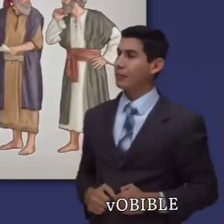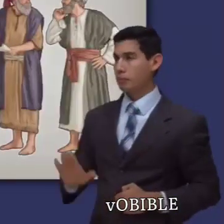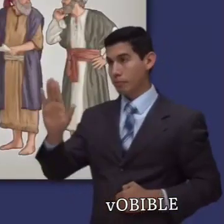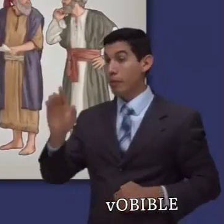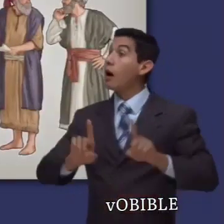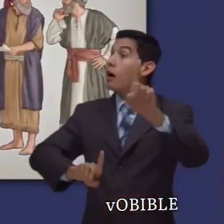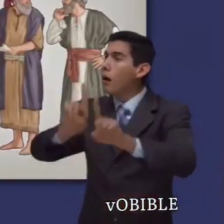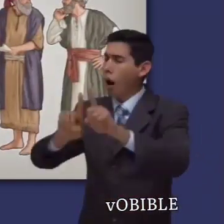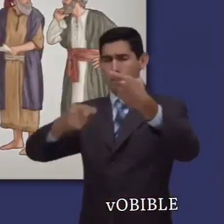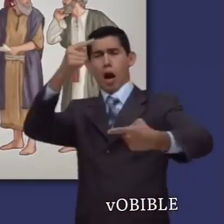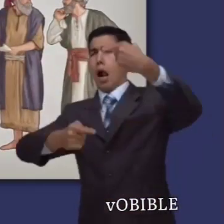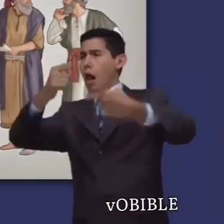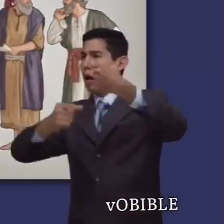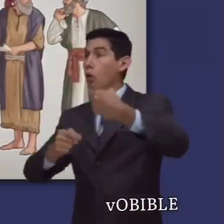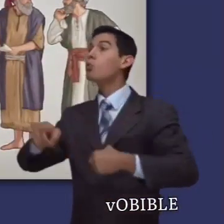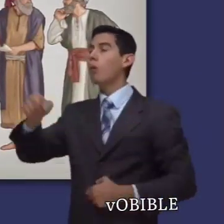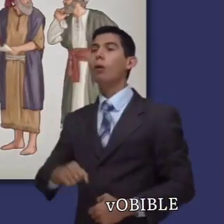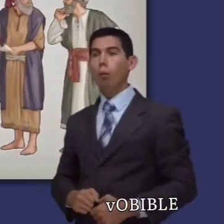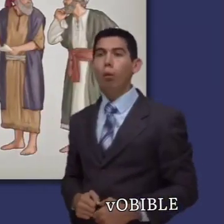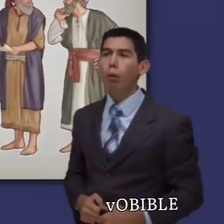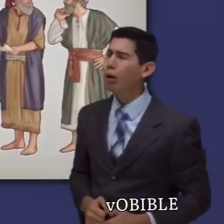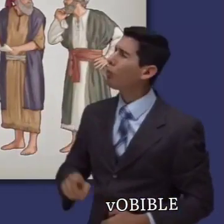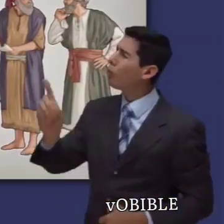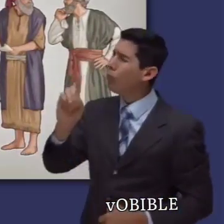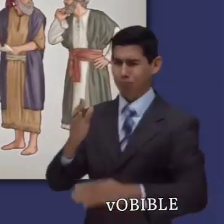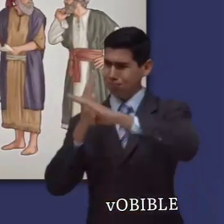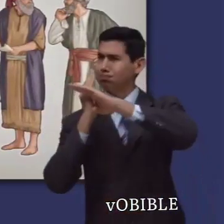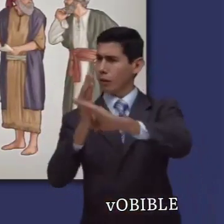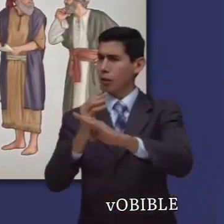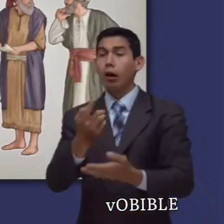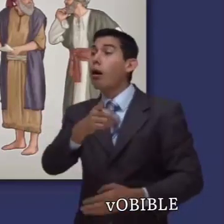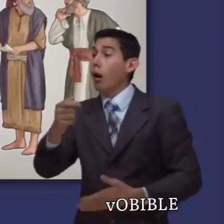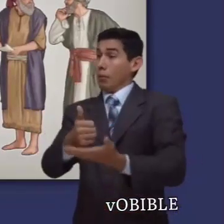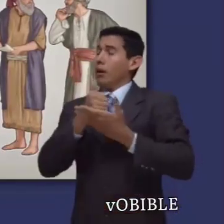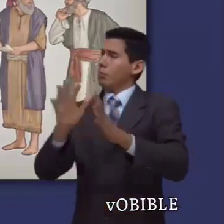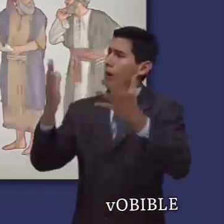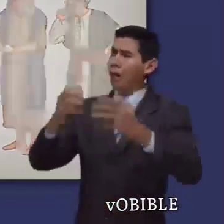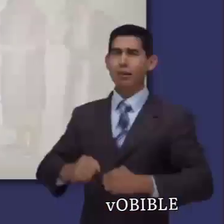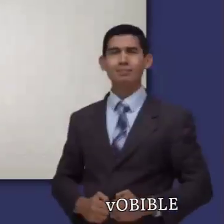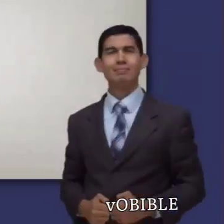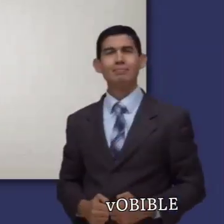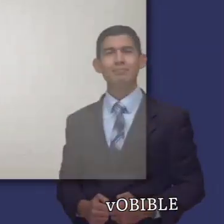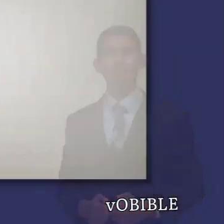También le pide que rechace los debates tontos y sin sentido, pues solo provocan peleas.